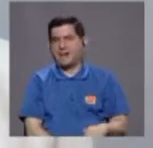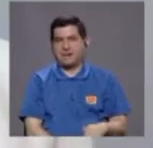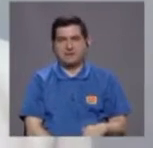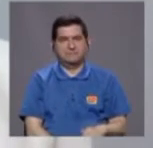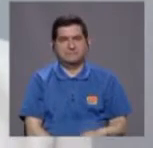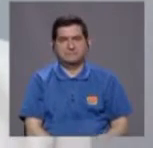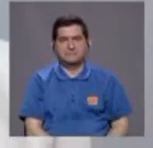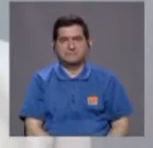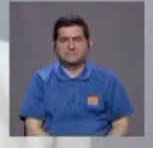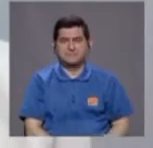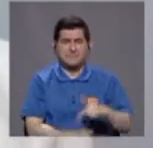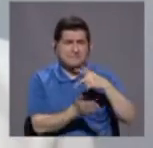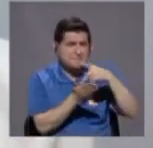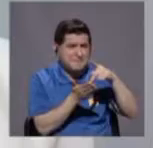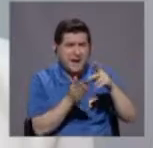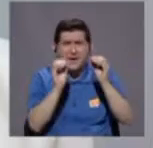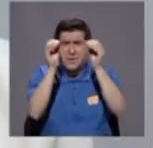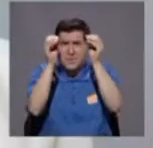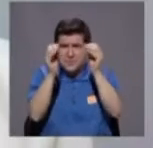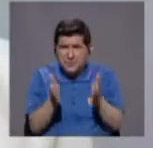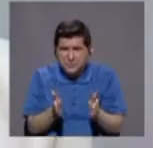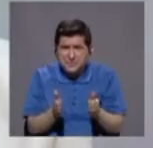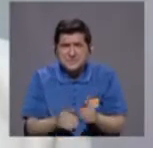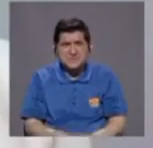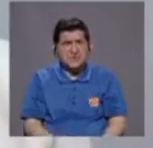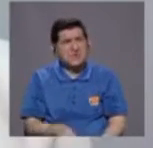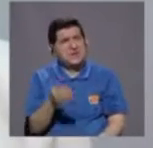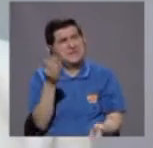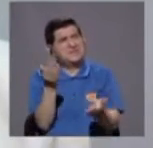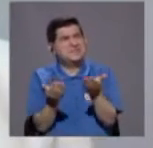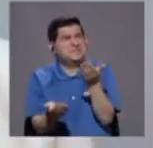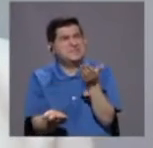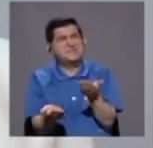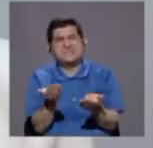El salario de un maestro podía andar